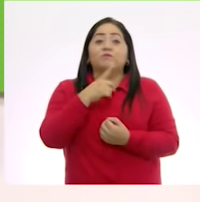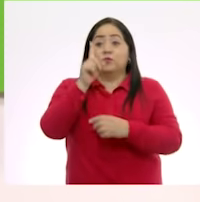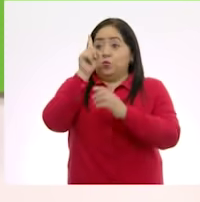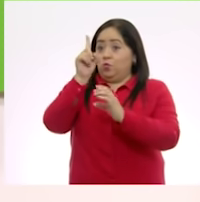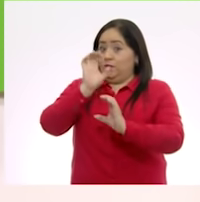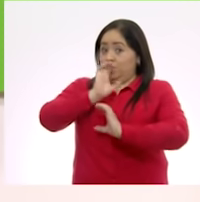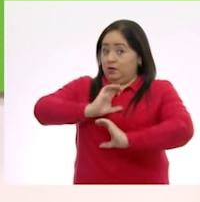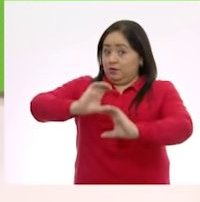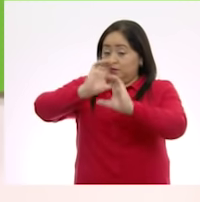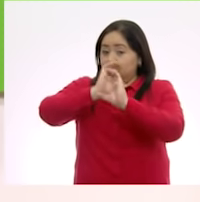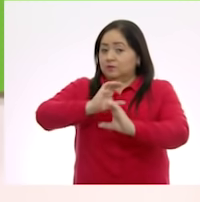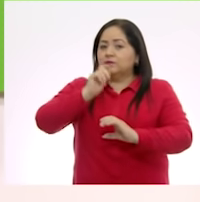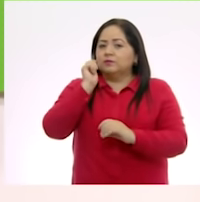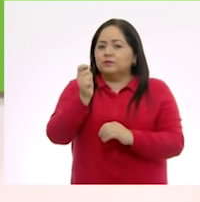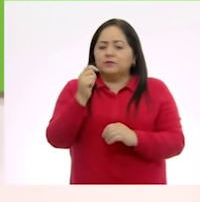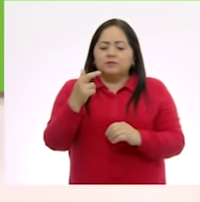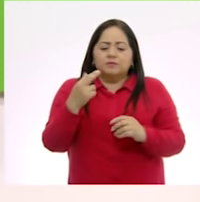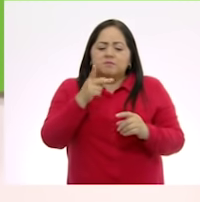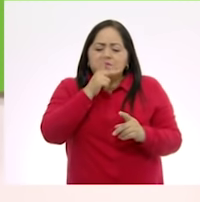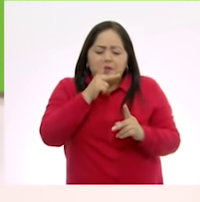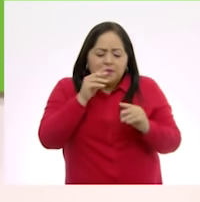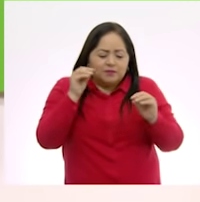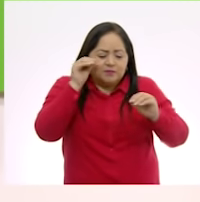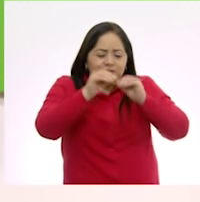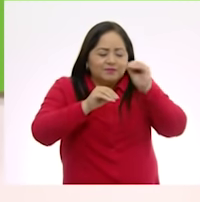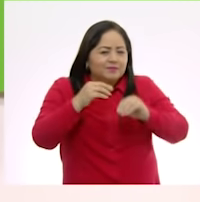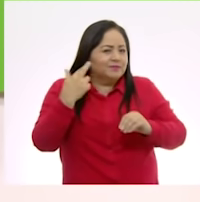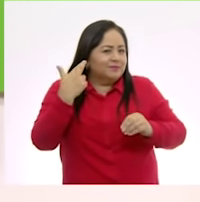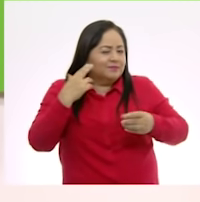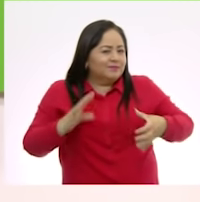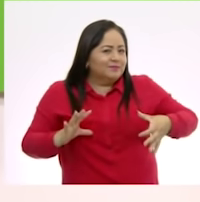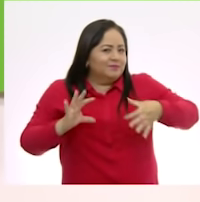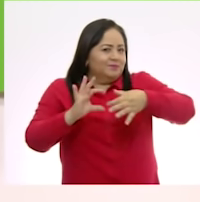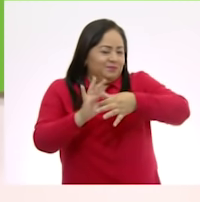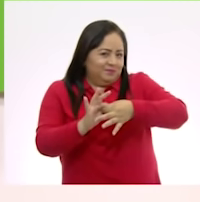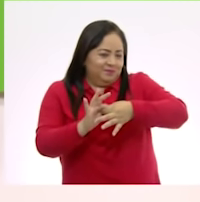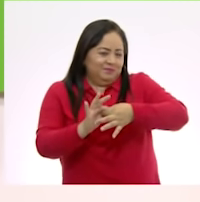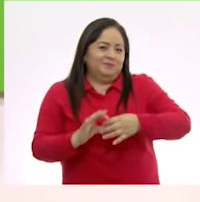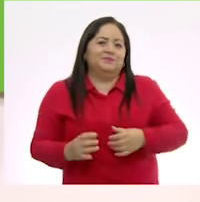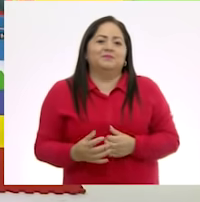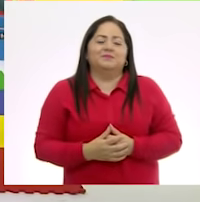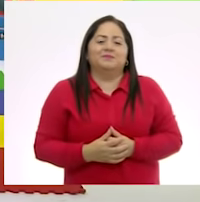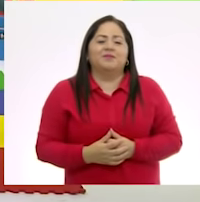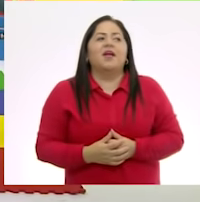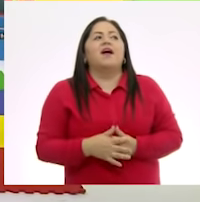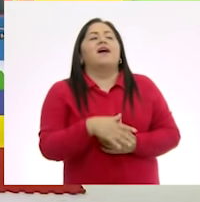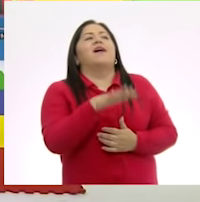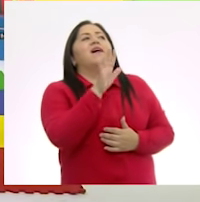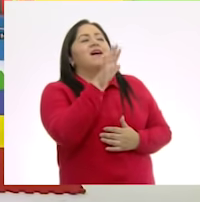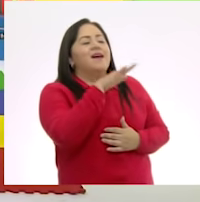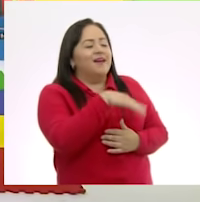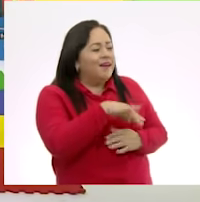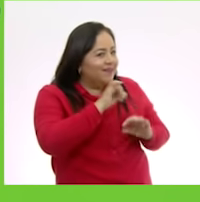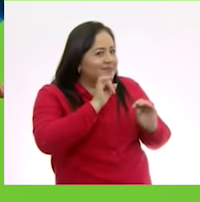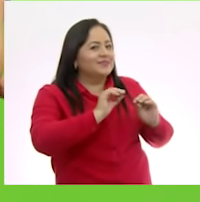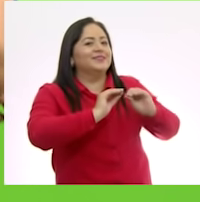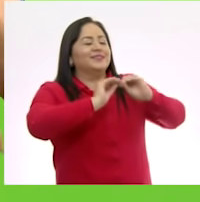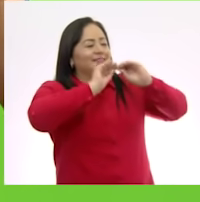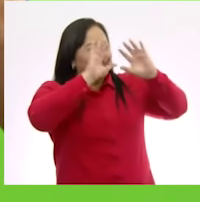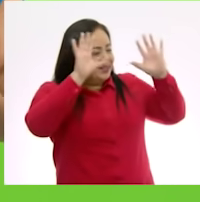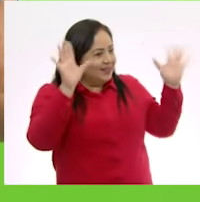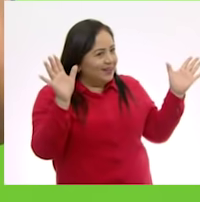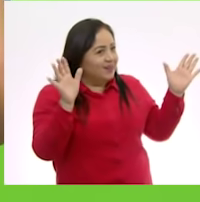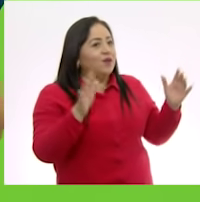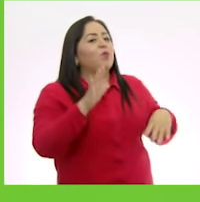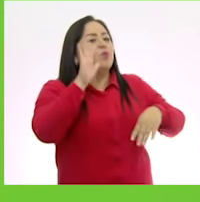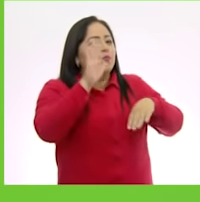Una canción es una composición de palabras que riman, acompañadas de música. ¡Ah, claro!